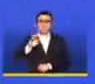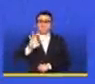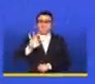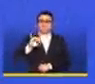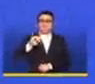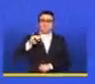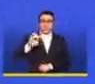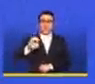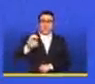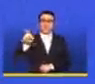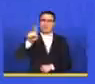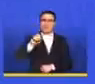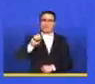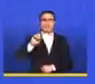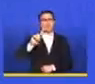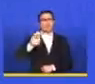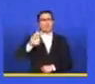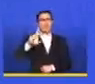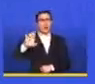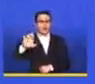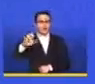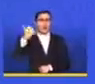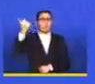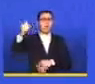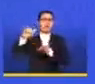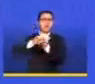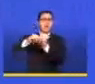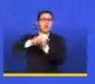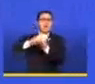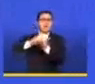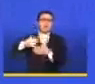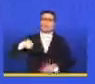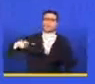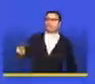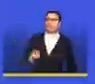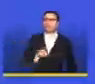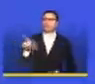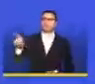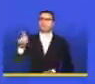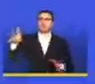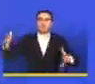Me di un paseo por ahí y casi salgo trabado.